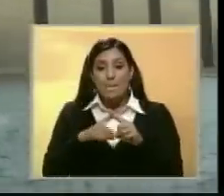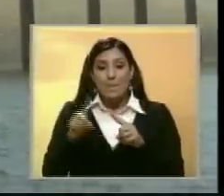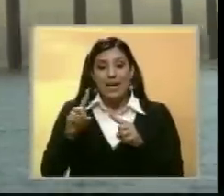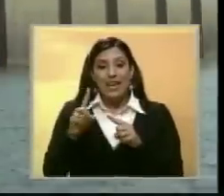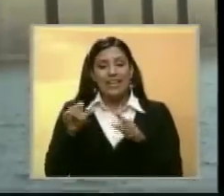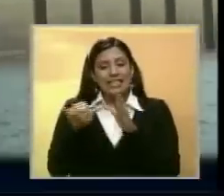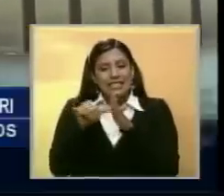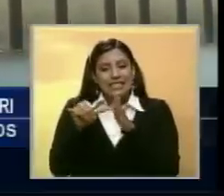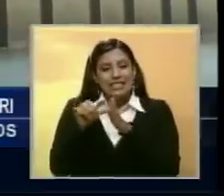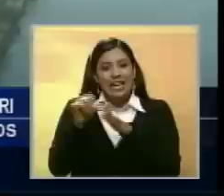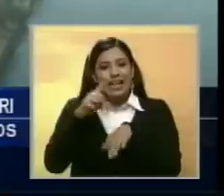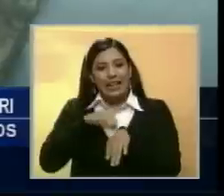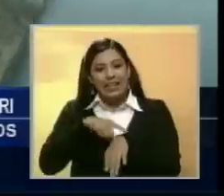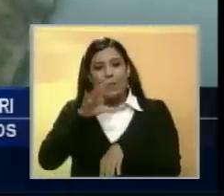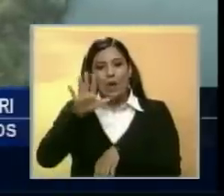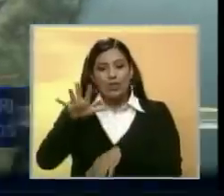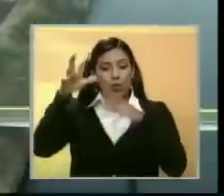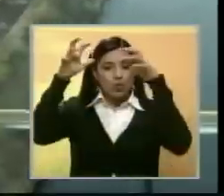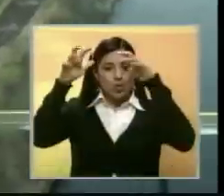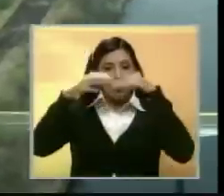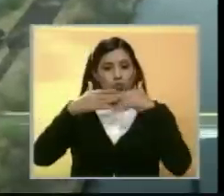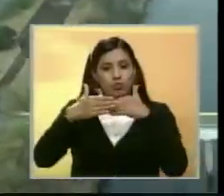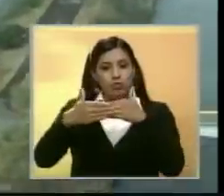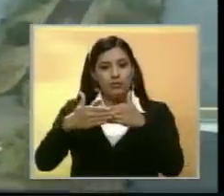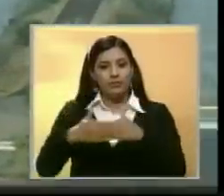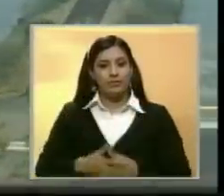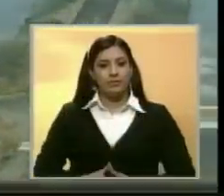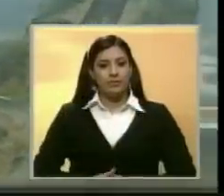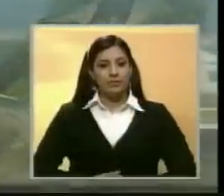que la cercanía de la temporada de lluvia.